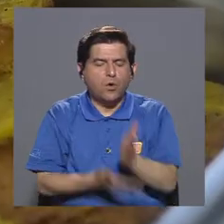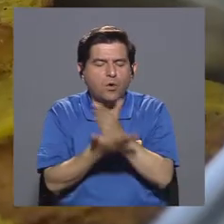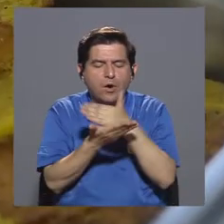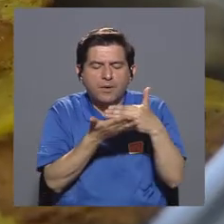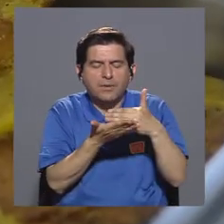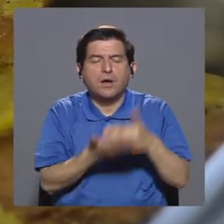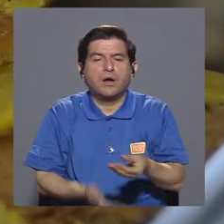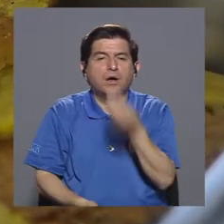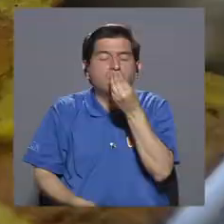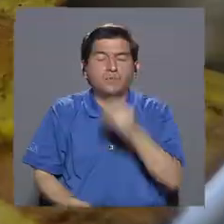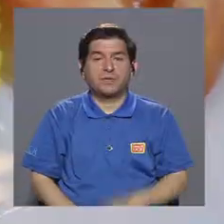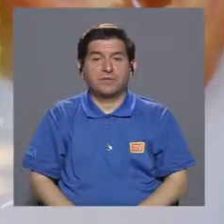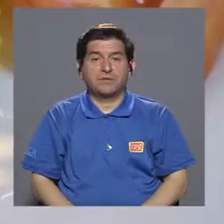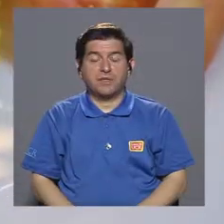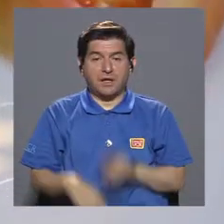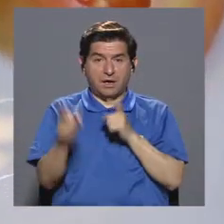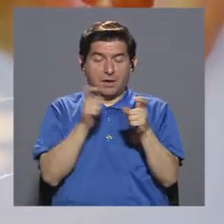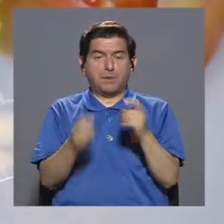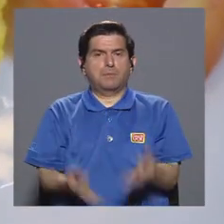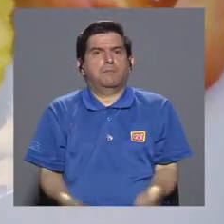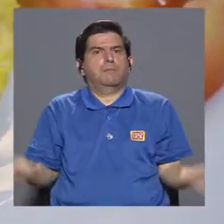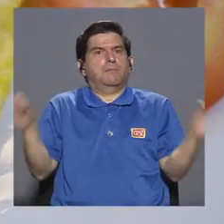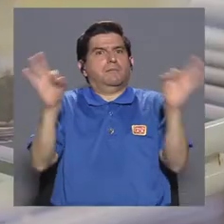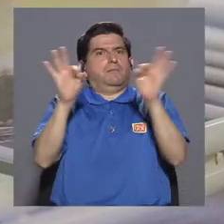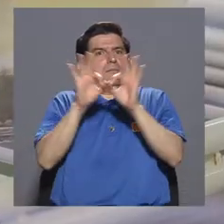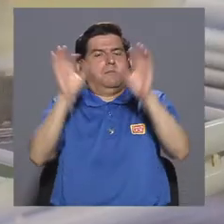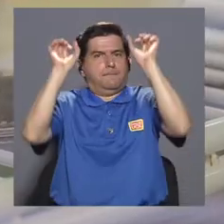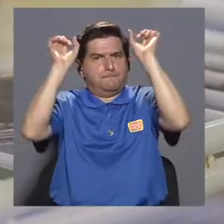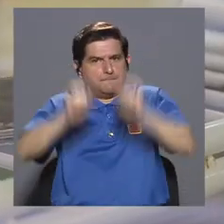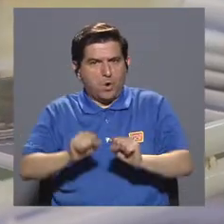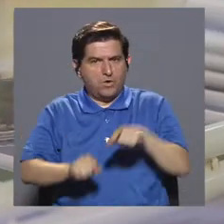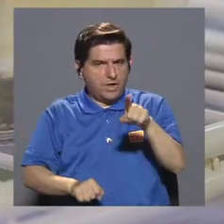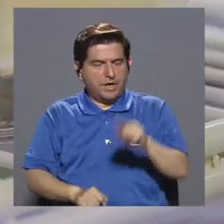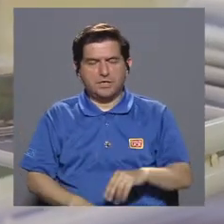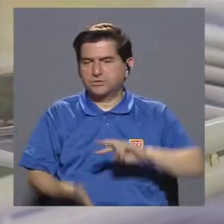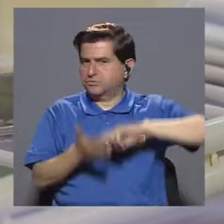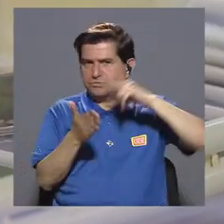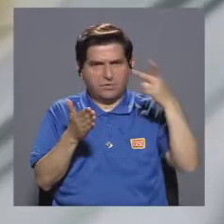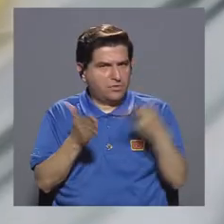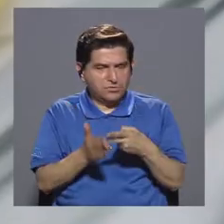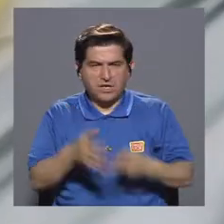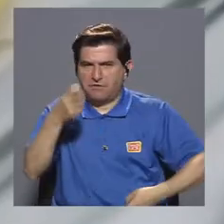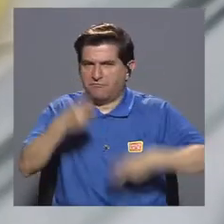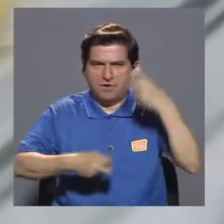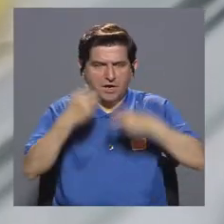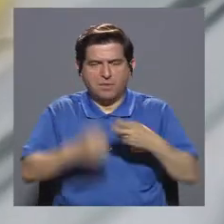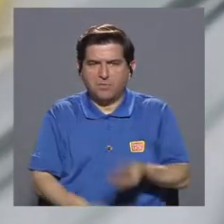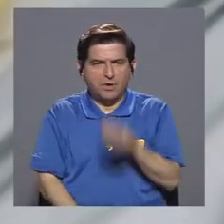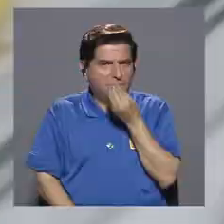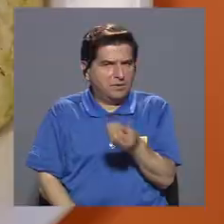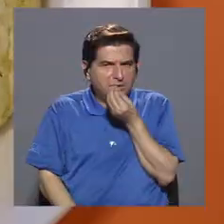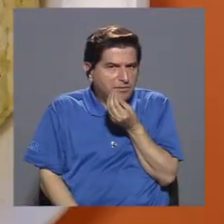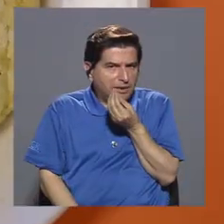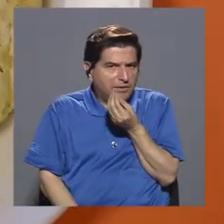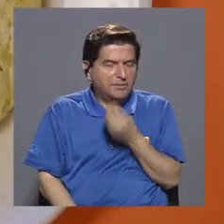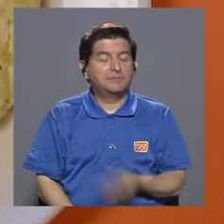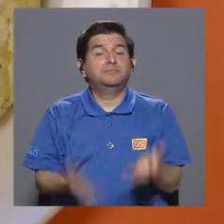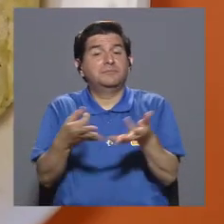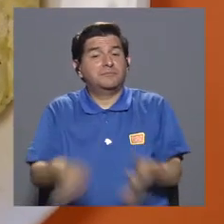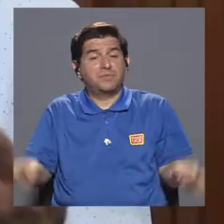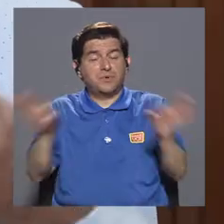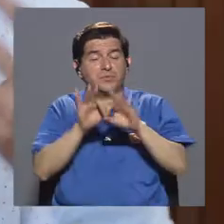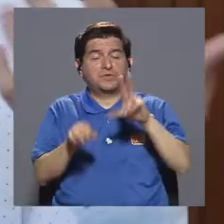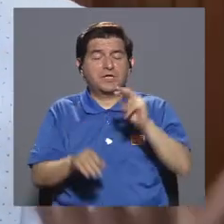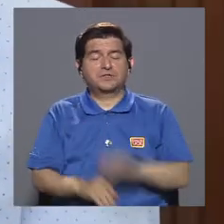porciones de comida. La moderación es súper importante para lograr que esto no se convierta en un problema de nutrición.